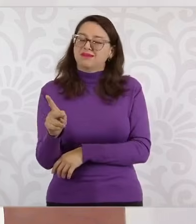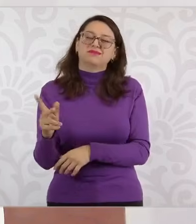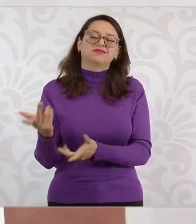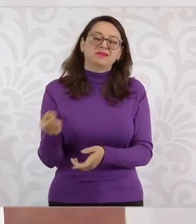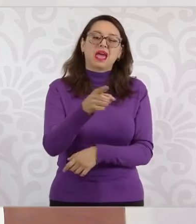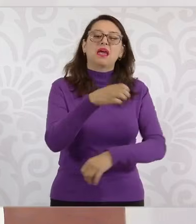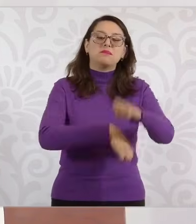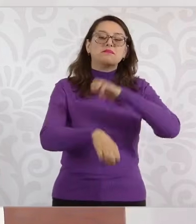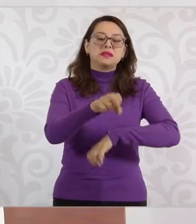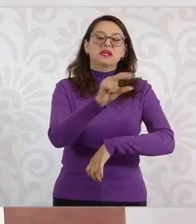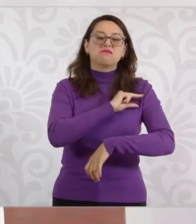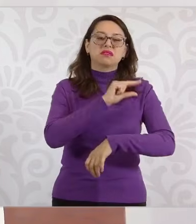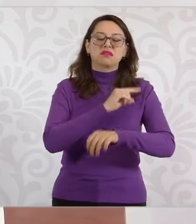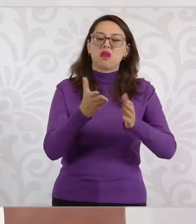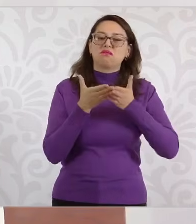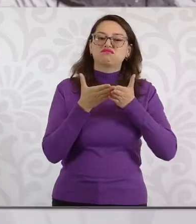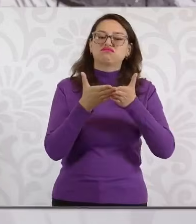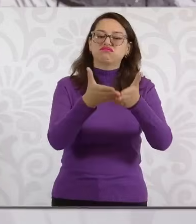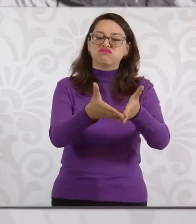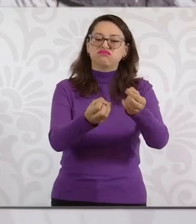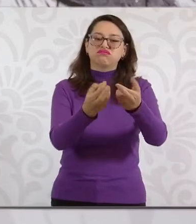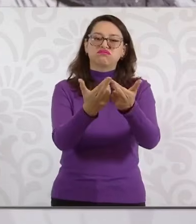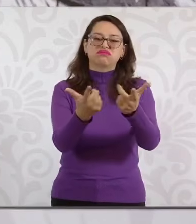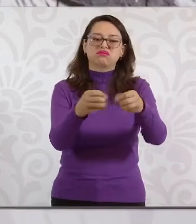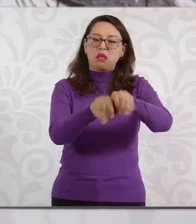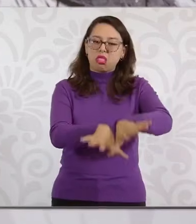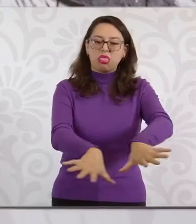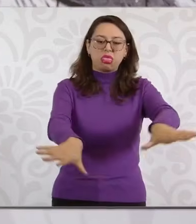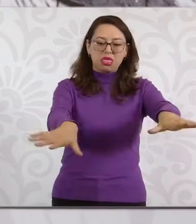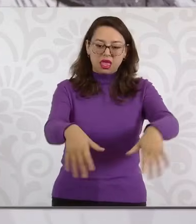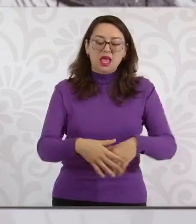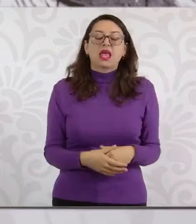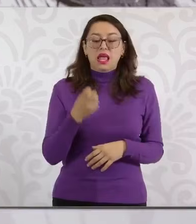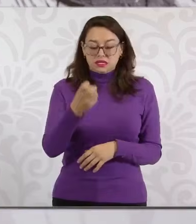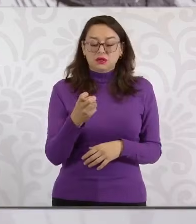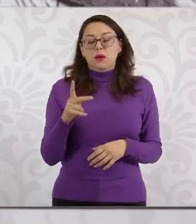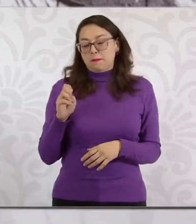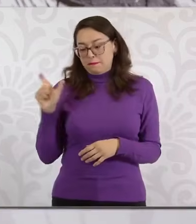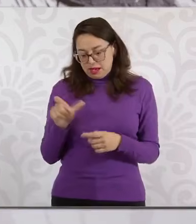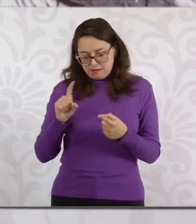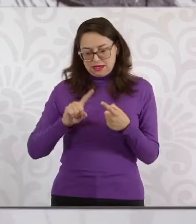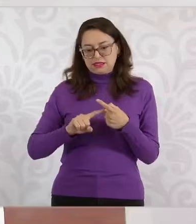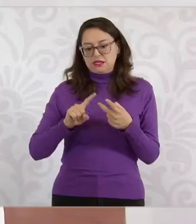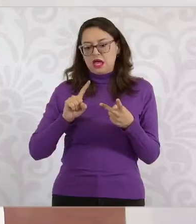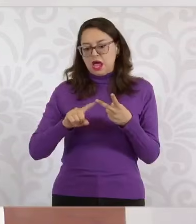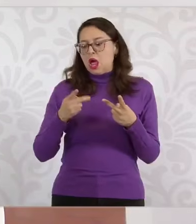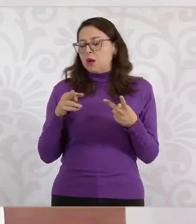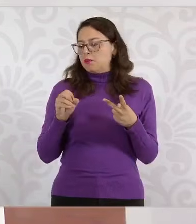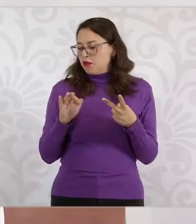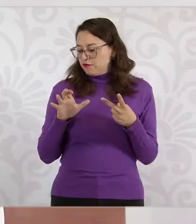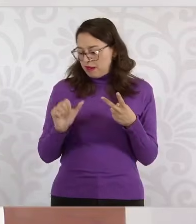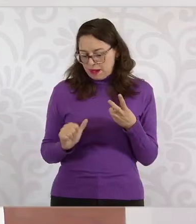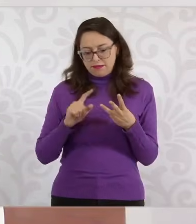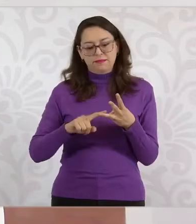empresa que tuvo este derrame y que Pemex está ayudando a limpiar. Está la Profepa ahí también, Semarnat, y todo el recurso que